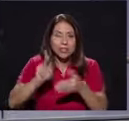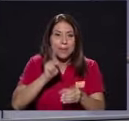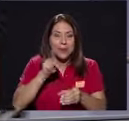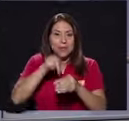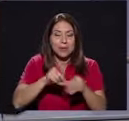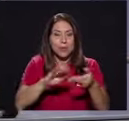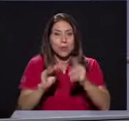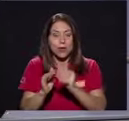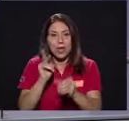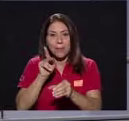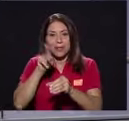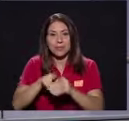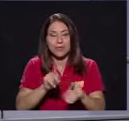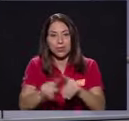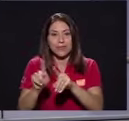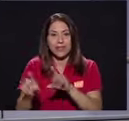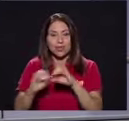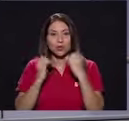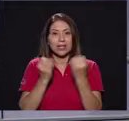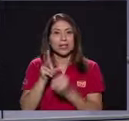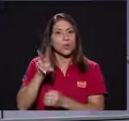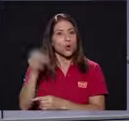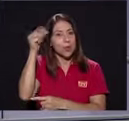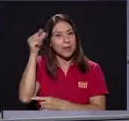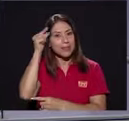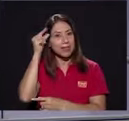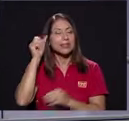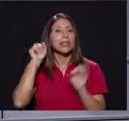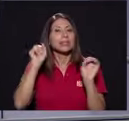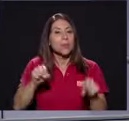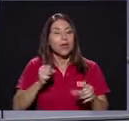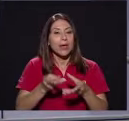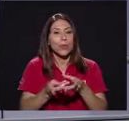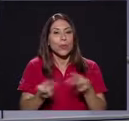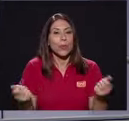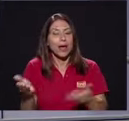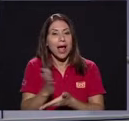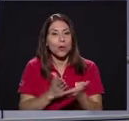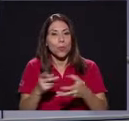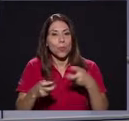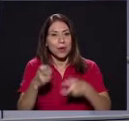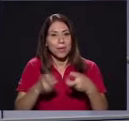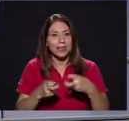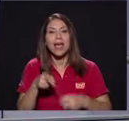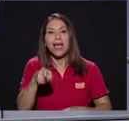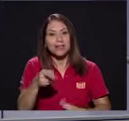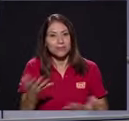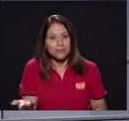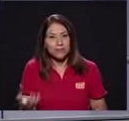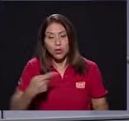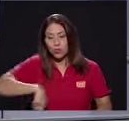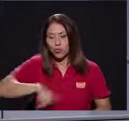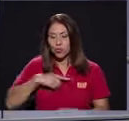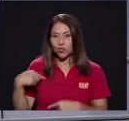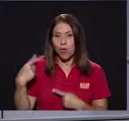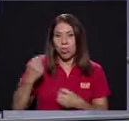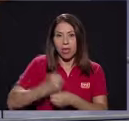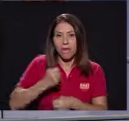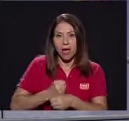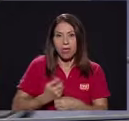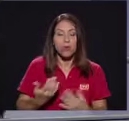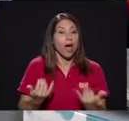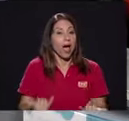la comunidad y de diferentes organizaciones no gubernamentales de la zona, y se pueda entonces resolver alguna problemática. Entonces, de eso se trata, hemos venido trabajando en